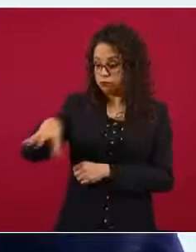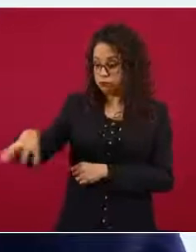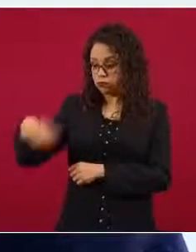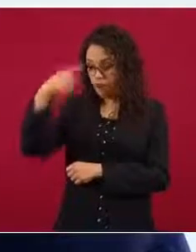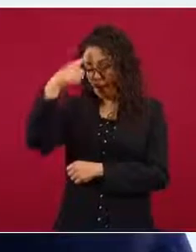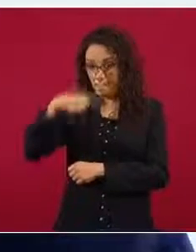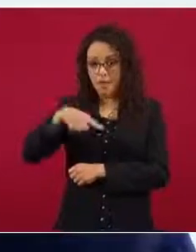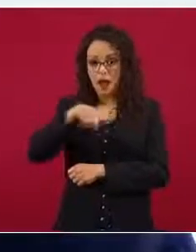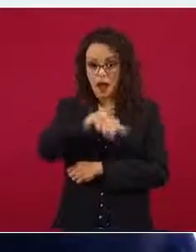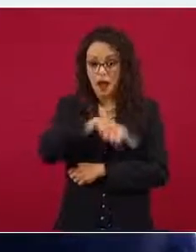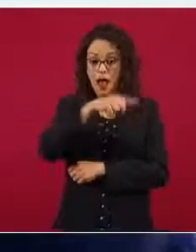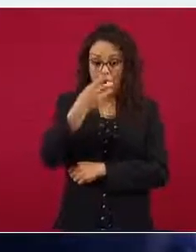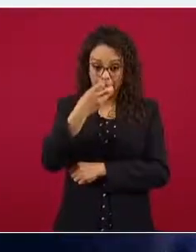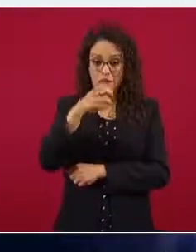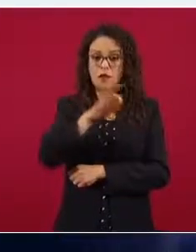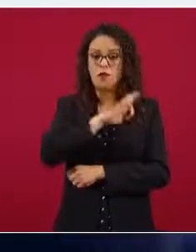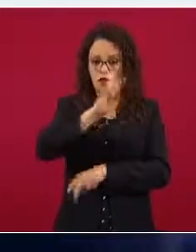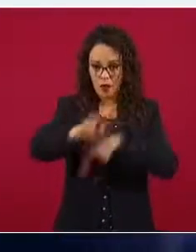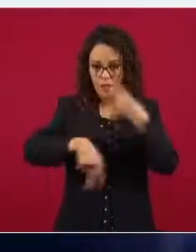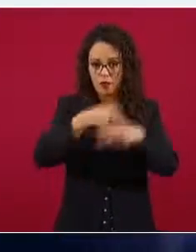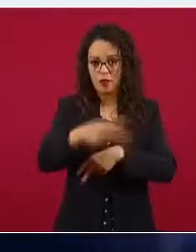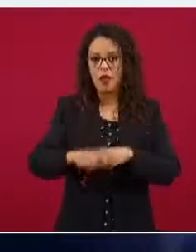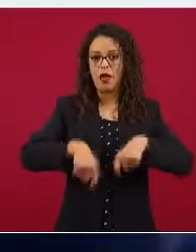vacunación en el país, en el territorio.